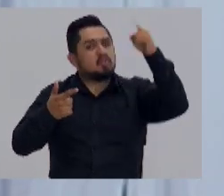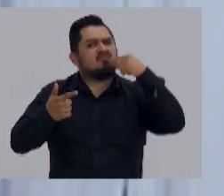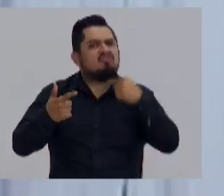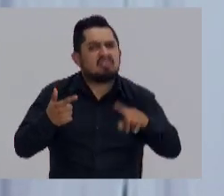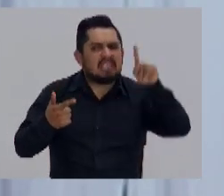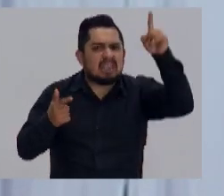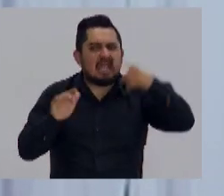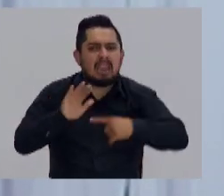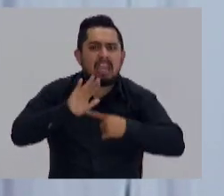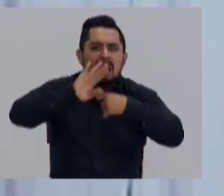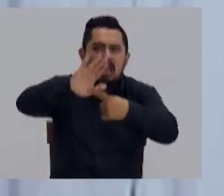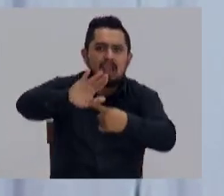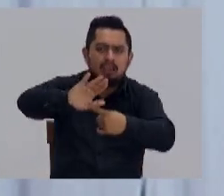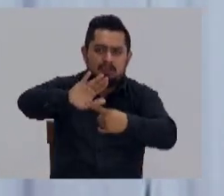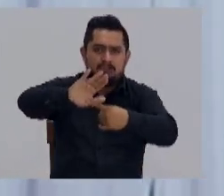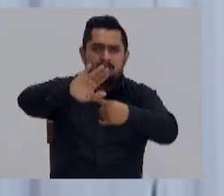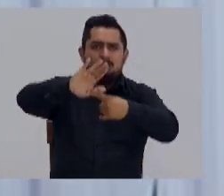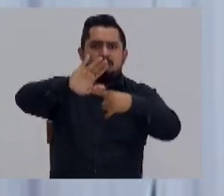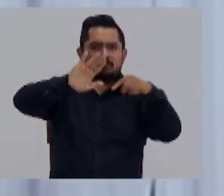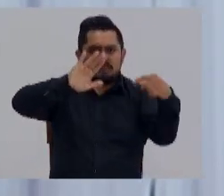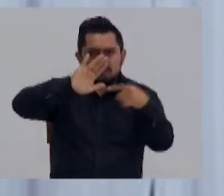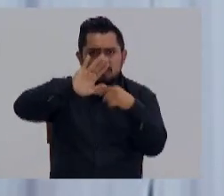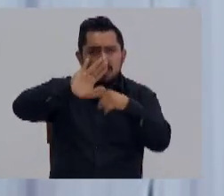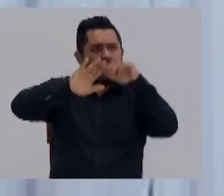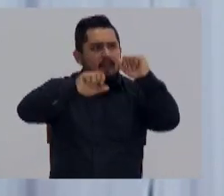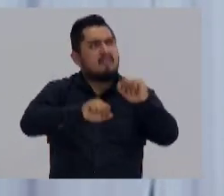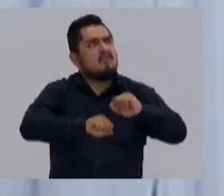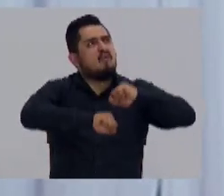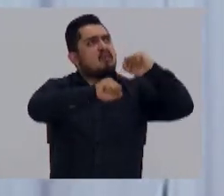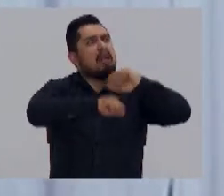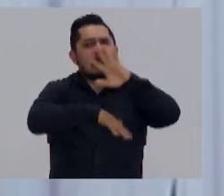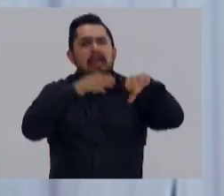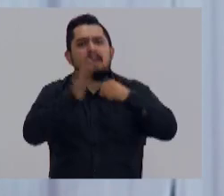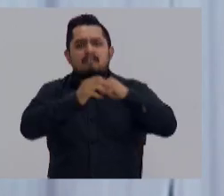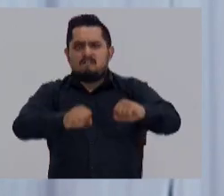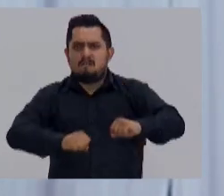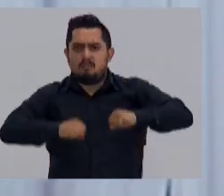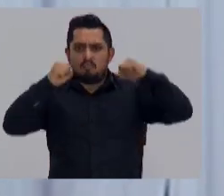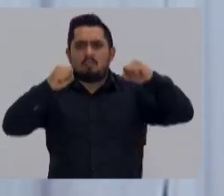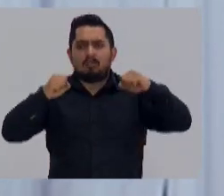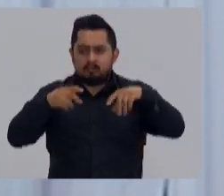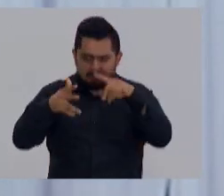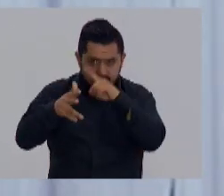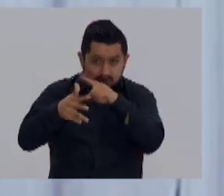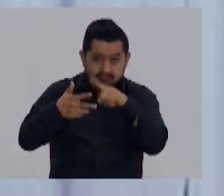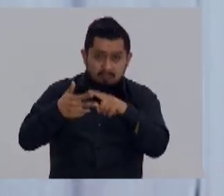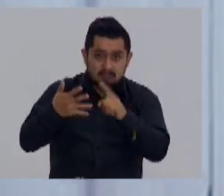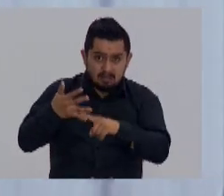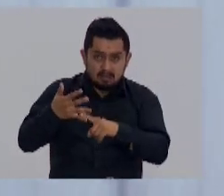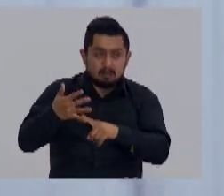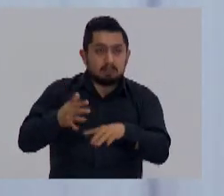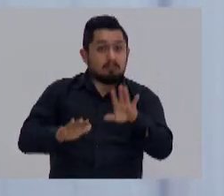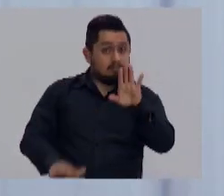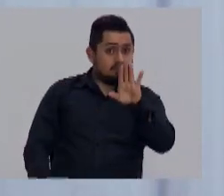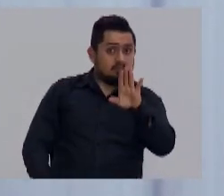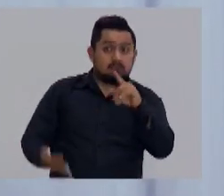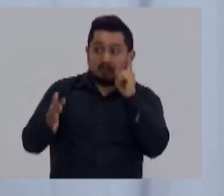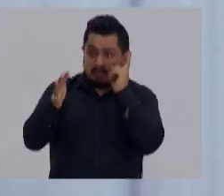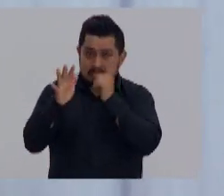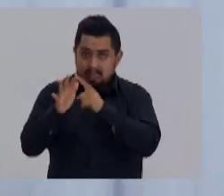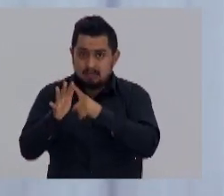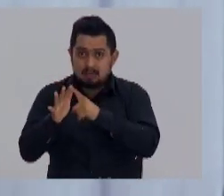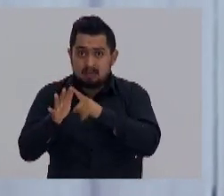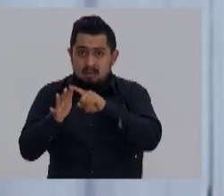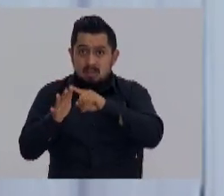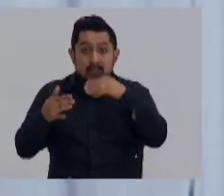Dios, el Dios de Israel y su gran poder. Y sigue llamando y llama, oye, no le